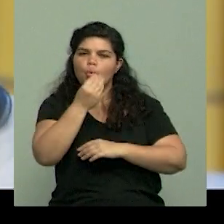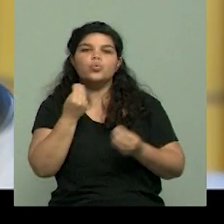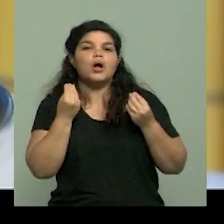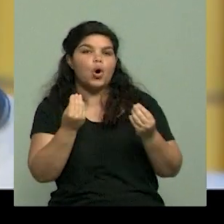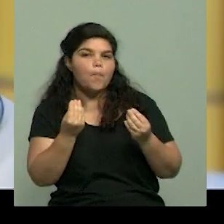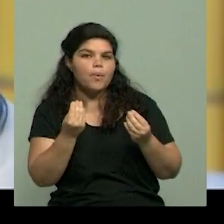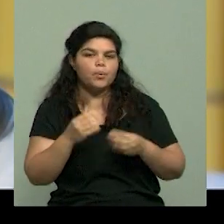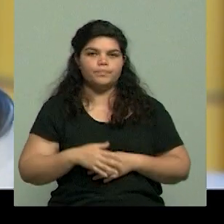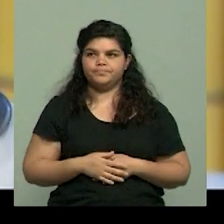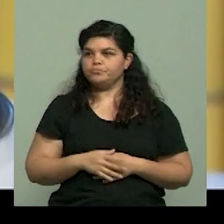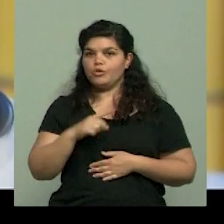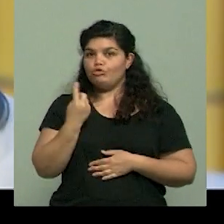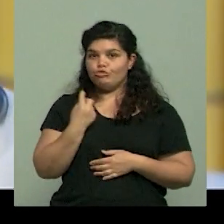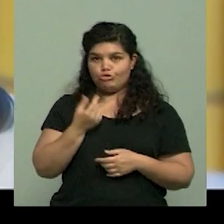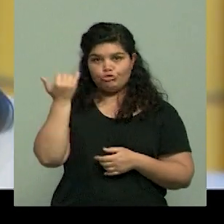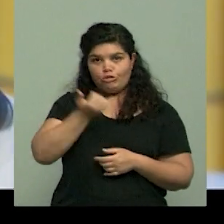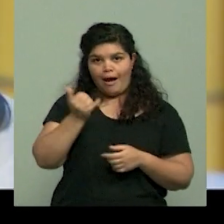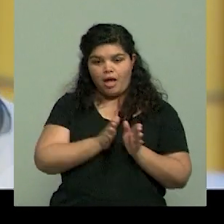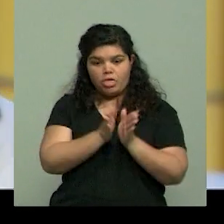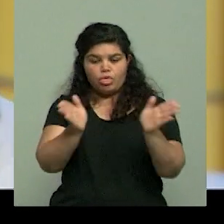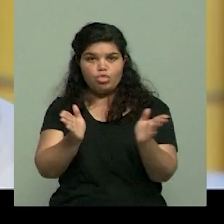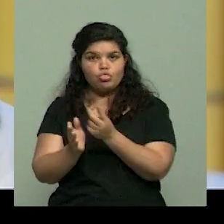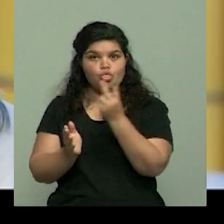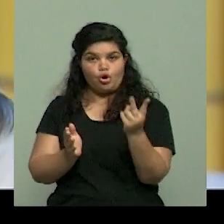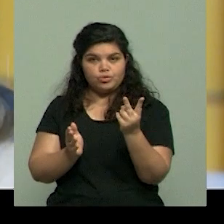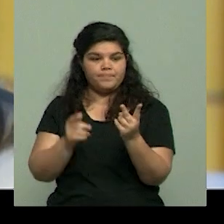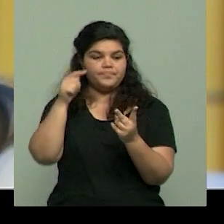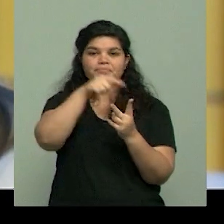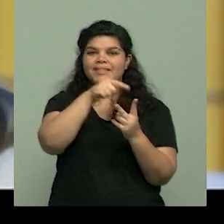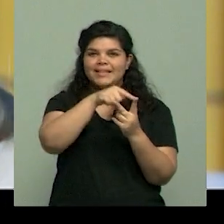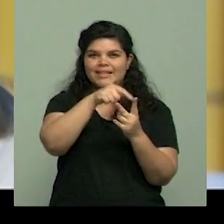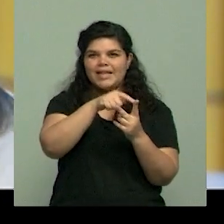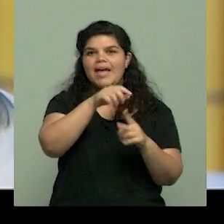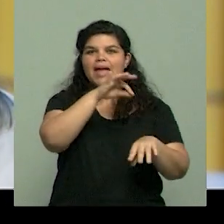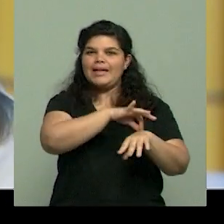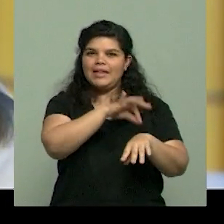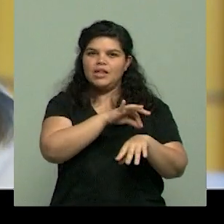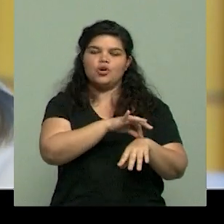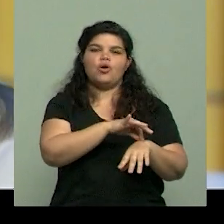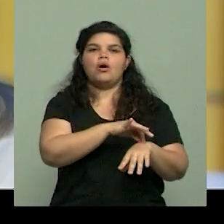tipos de abordajes. Trabajamos en lo que es clínico, de manera interdisciplinaria.